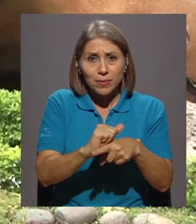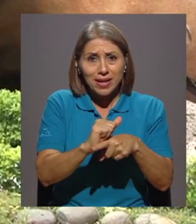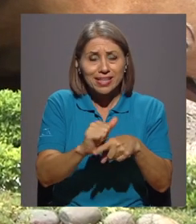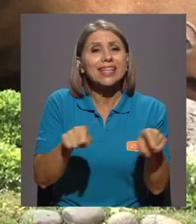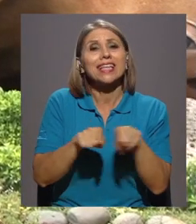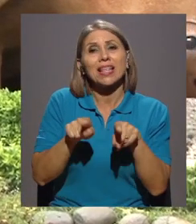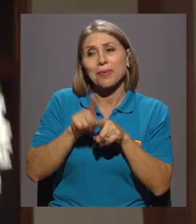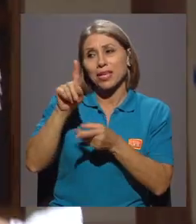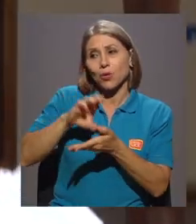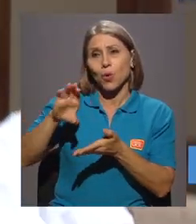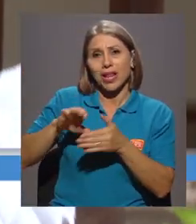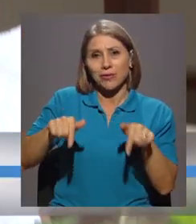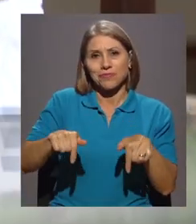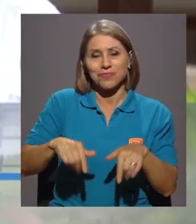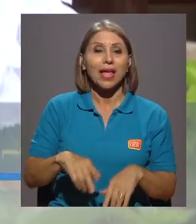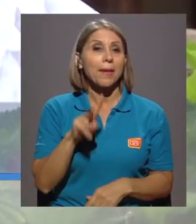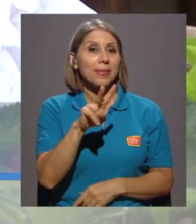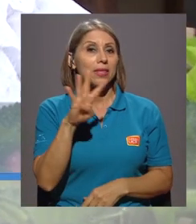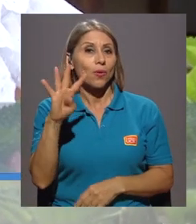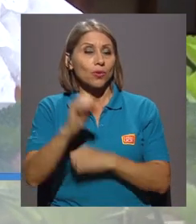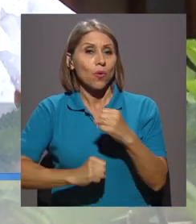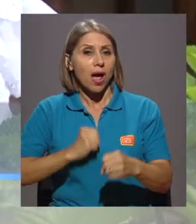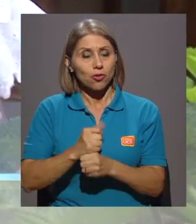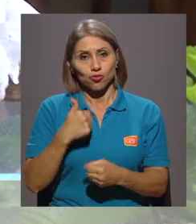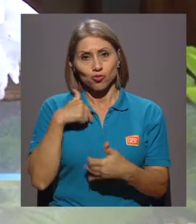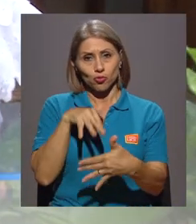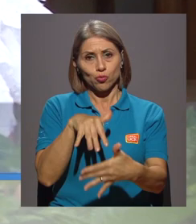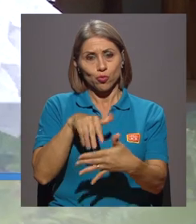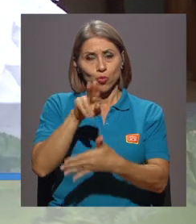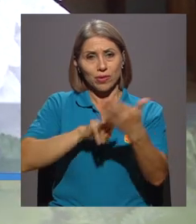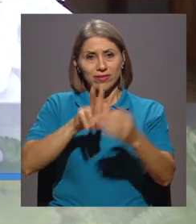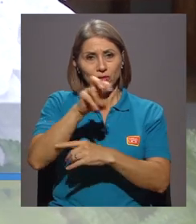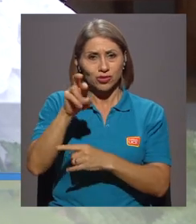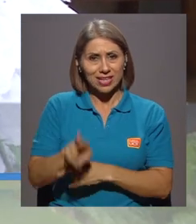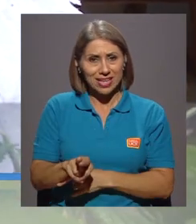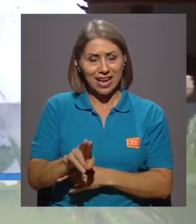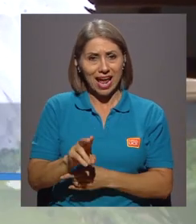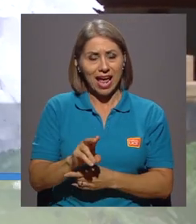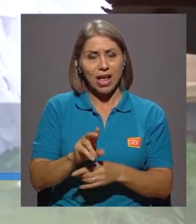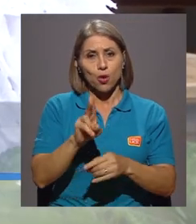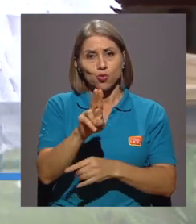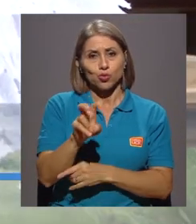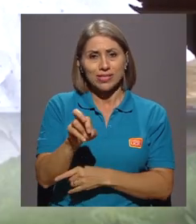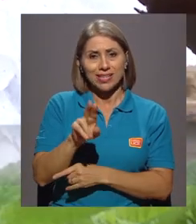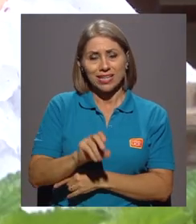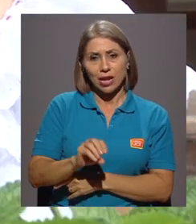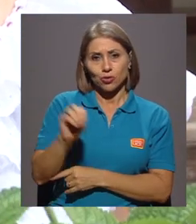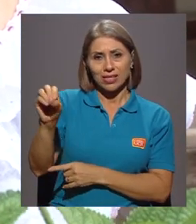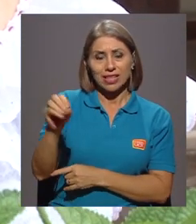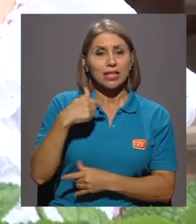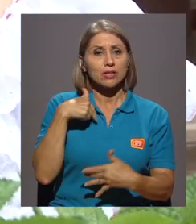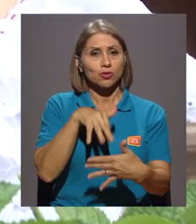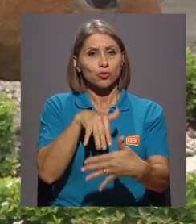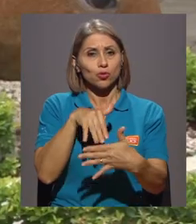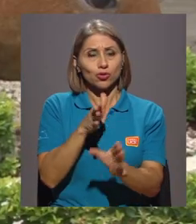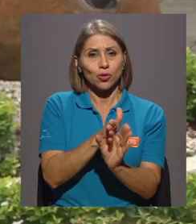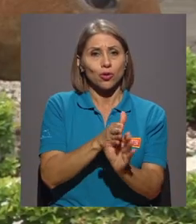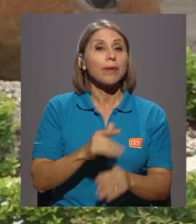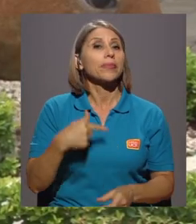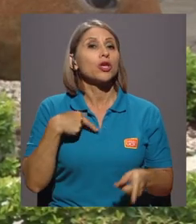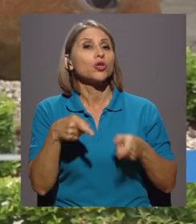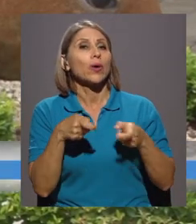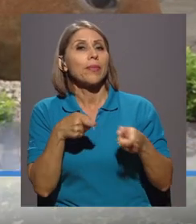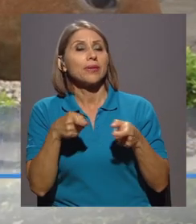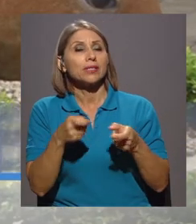también en un colegio de la zona. Tengo 24 años de edad, soy estudiante de la Universidad de Costa Rica de la sede de Occidente, estudio psicología. Estudio